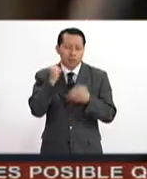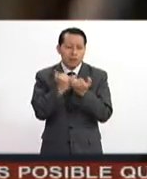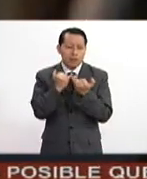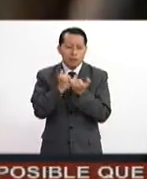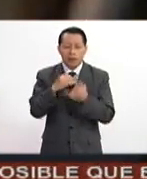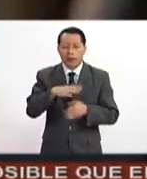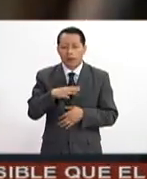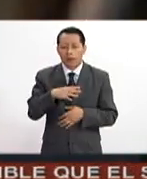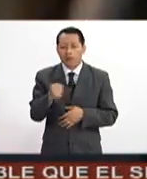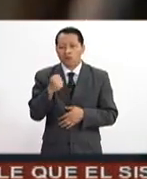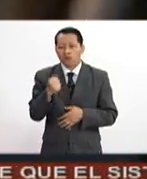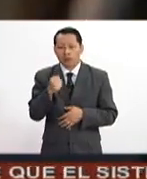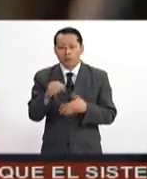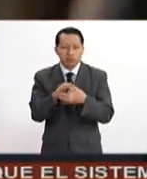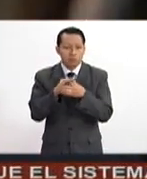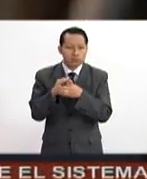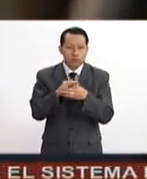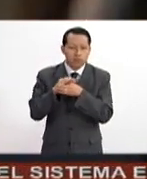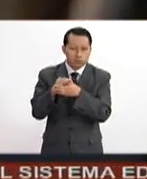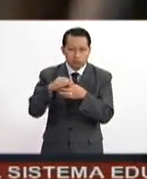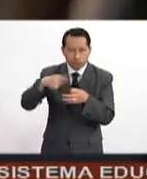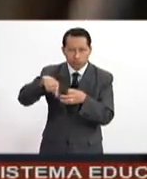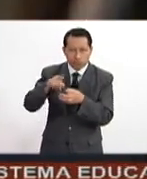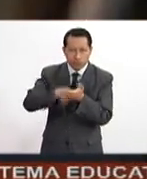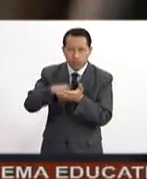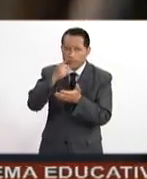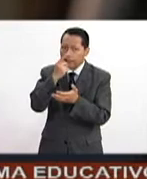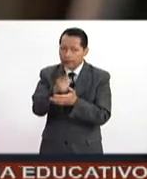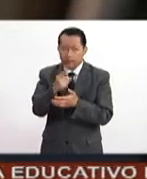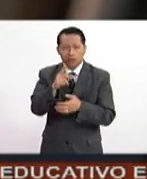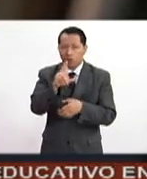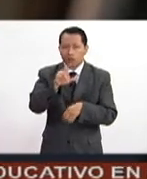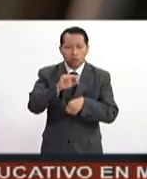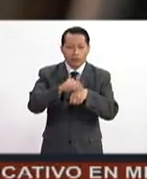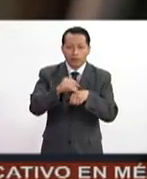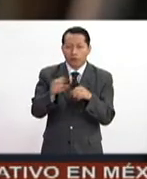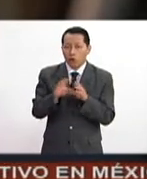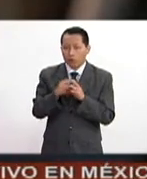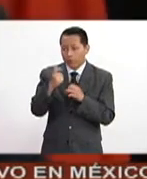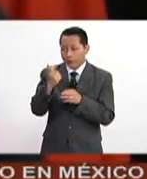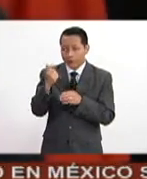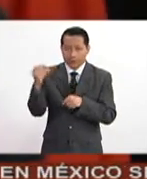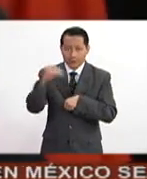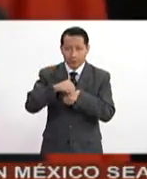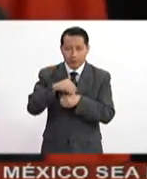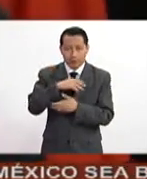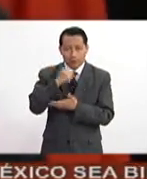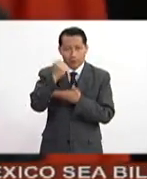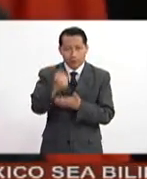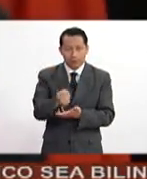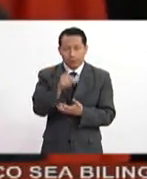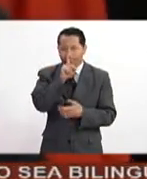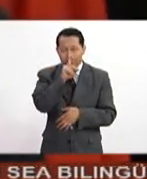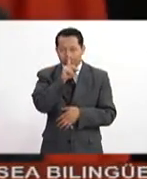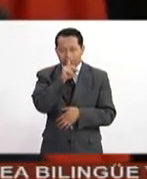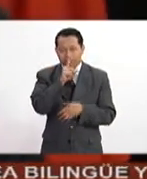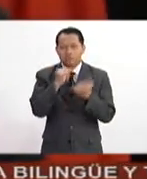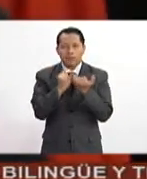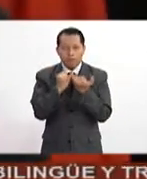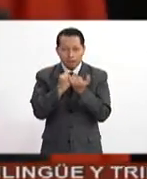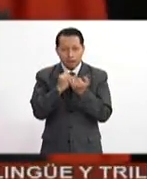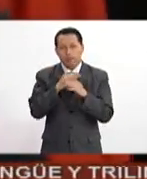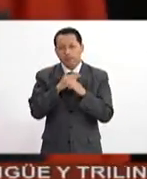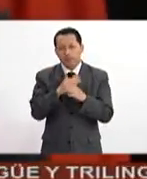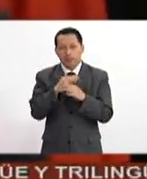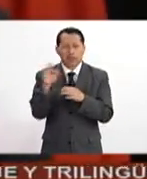sin precedentes en el sentido de que no van a permitir que se incluya este dinero en el fondo presupuestal, incluso a